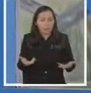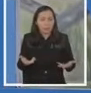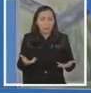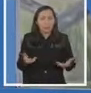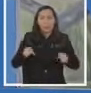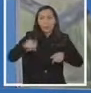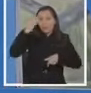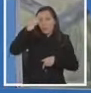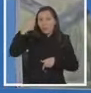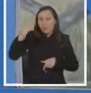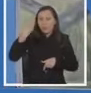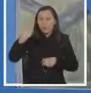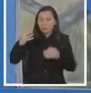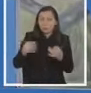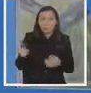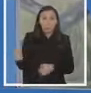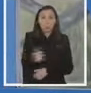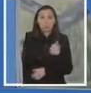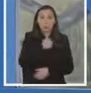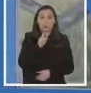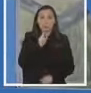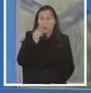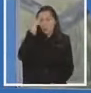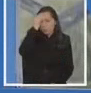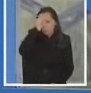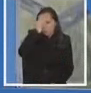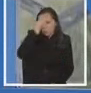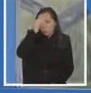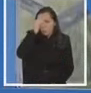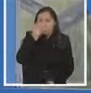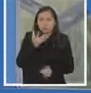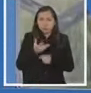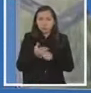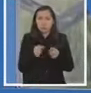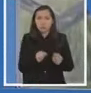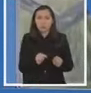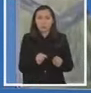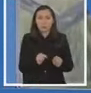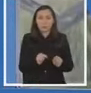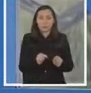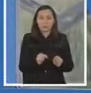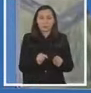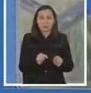donde hoy día, sin lugar a dudas, todos tenemos una preocupación que